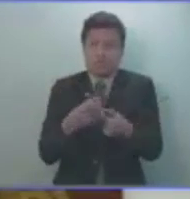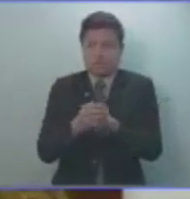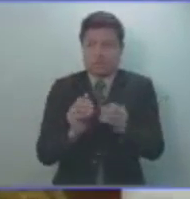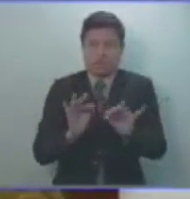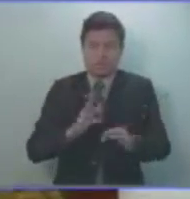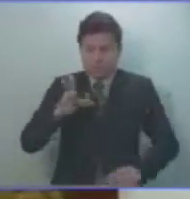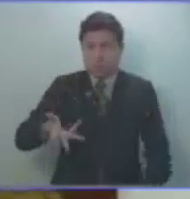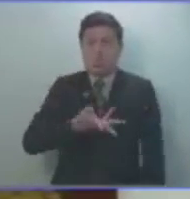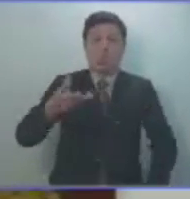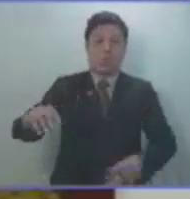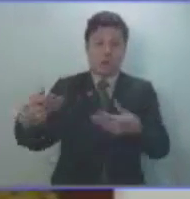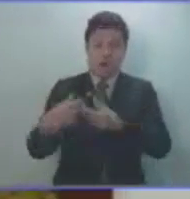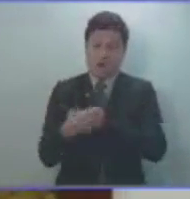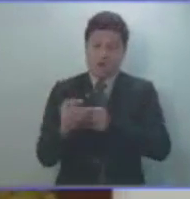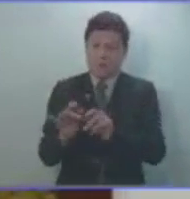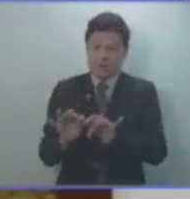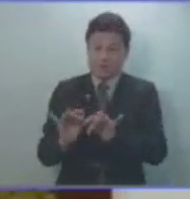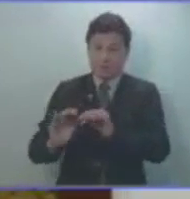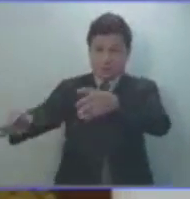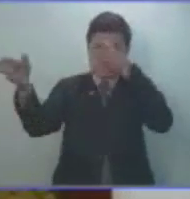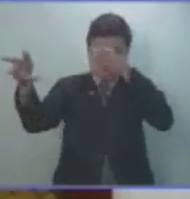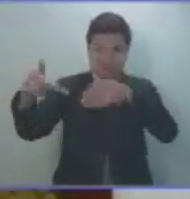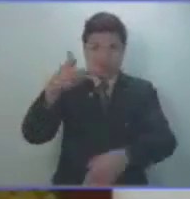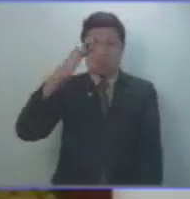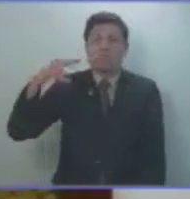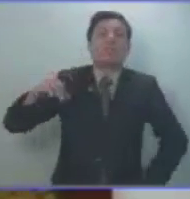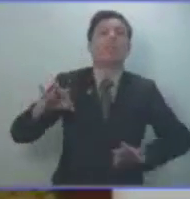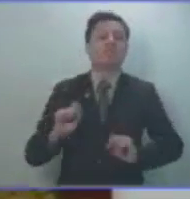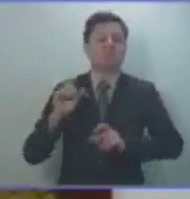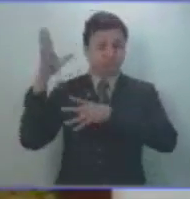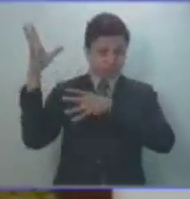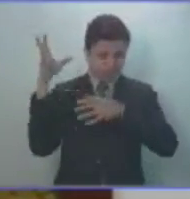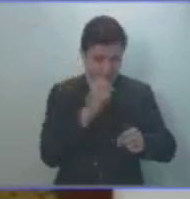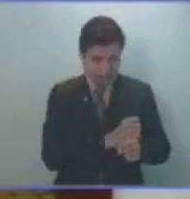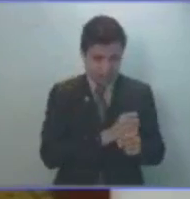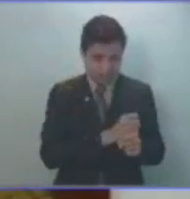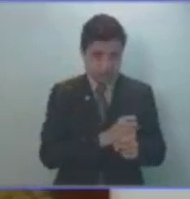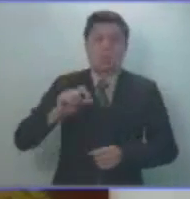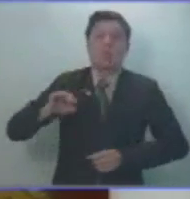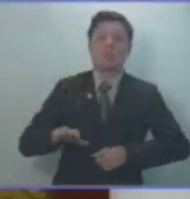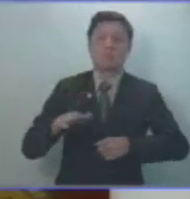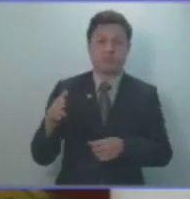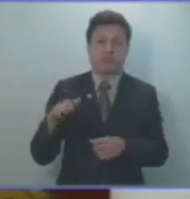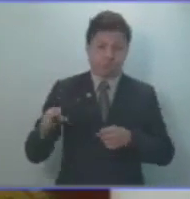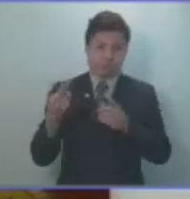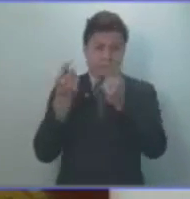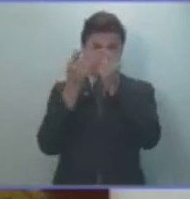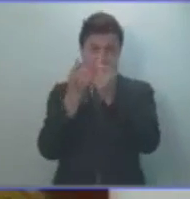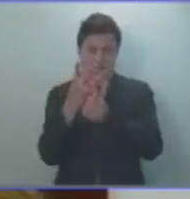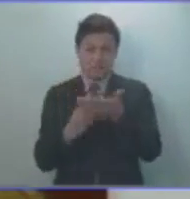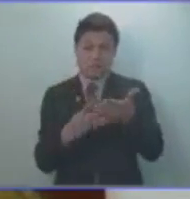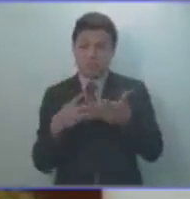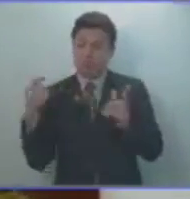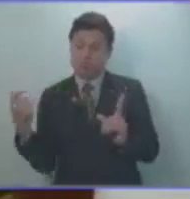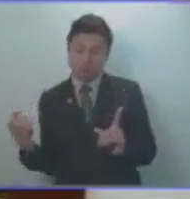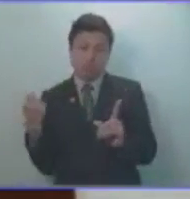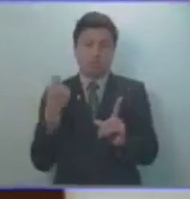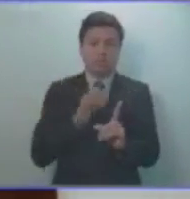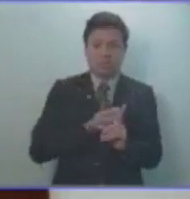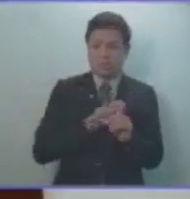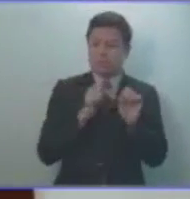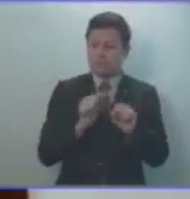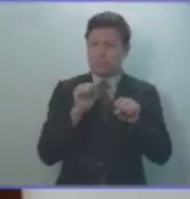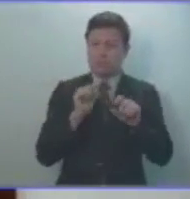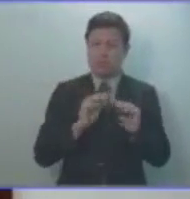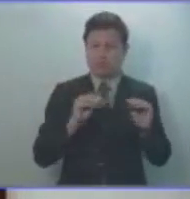del Estado, en el cual se garantiza el uso de los recursos y que exista